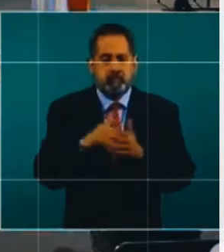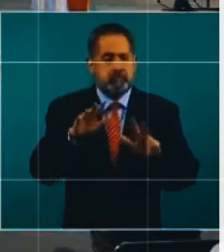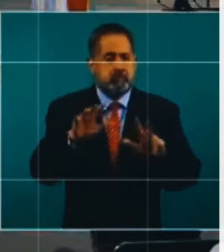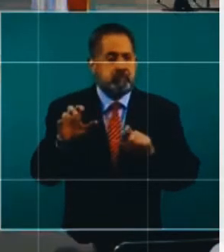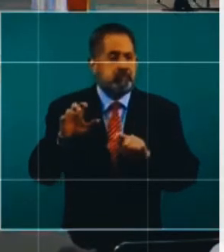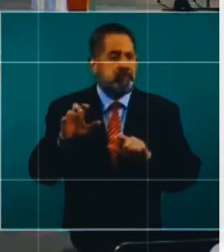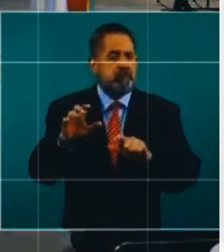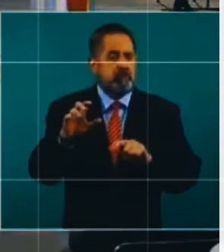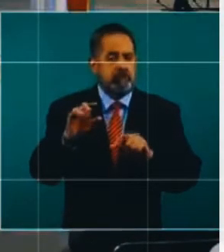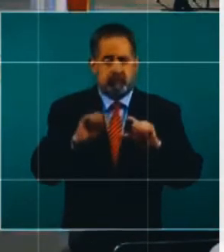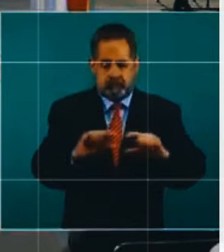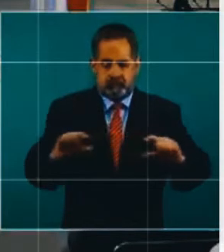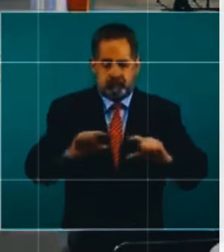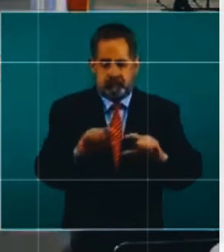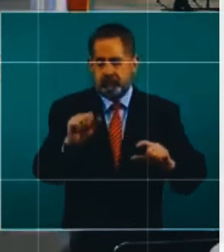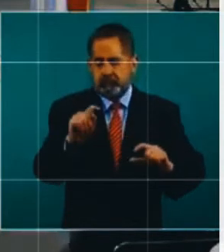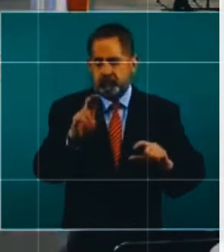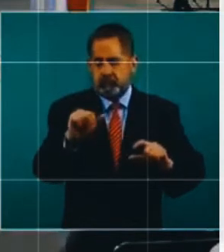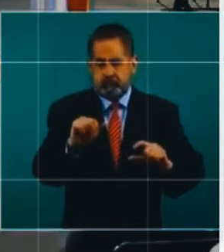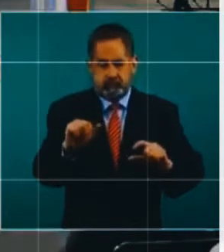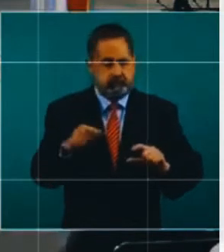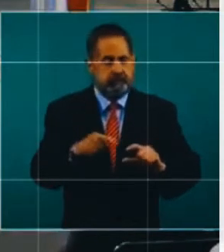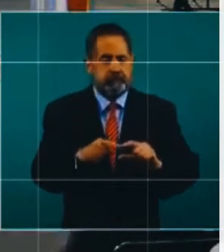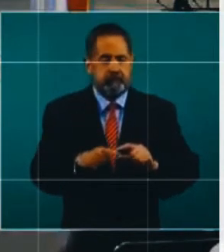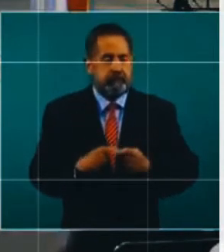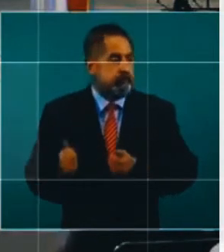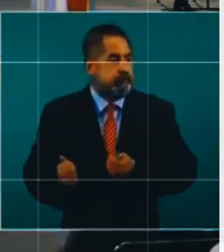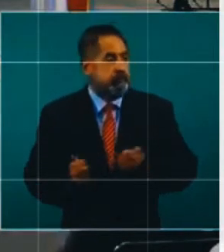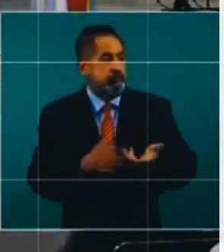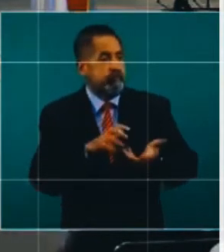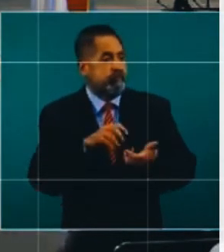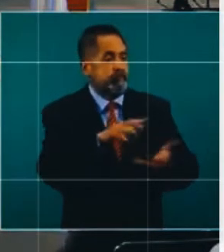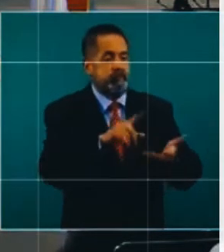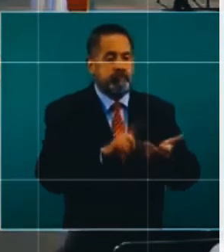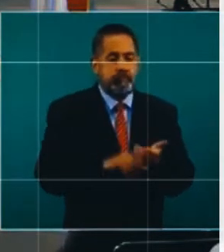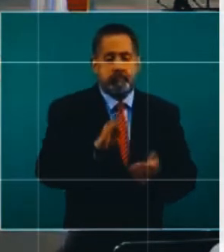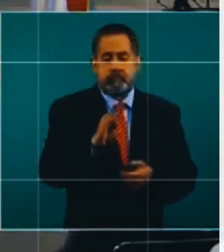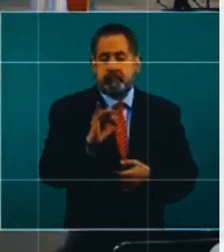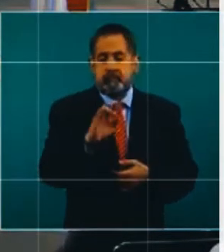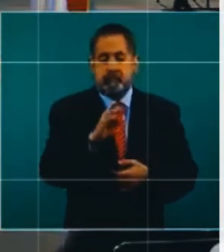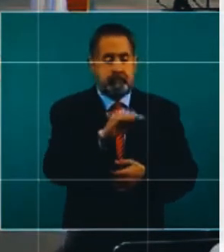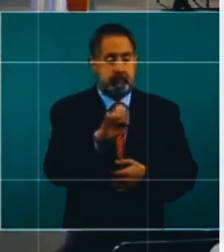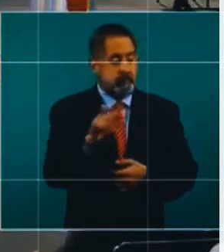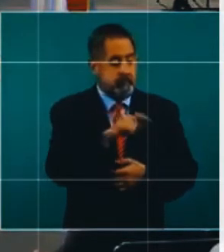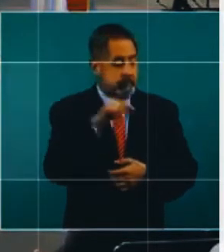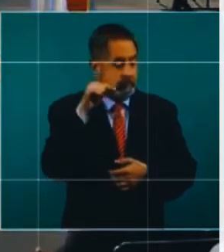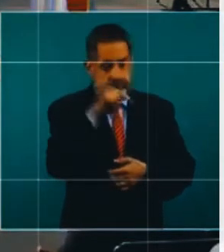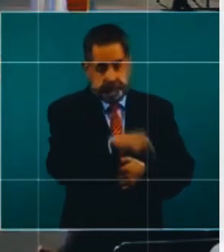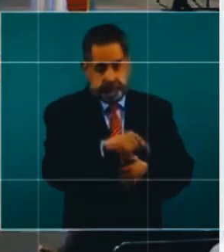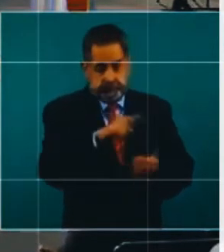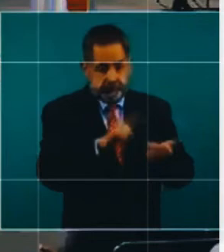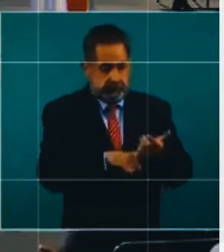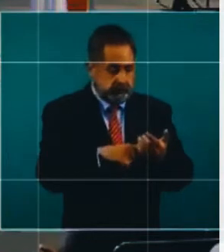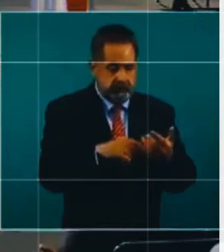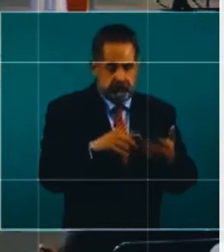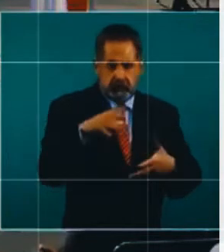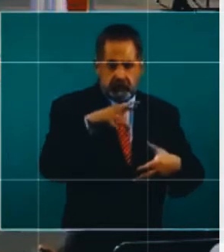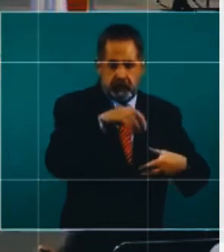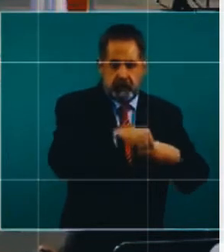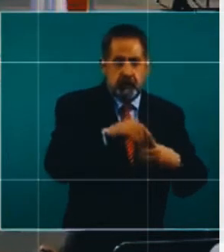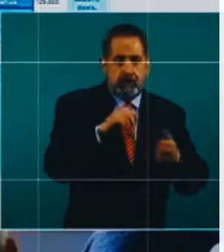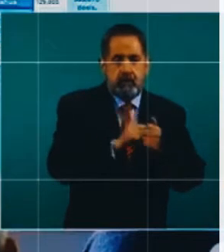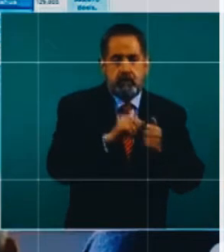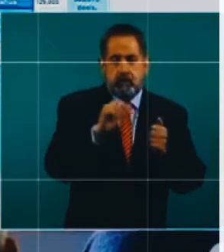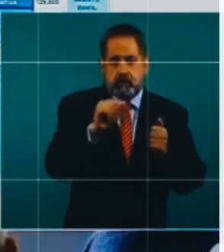1.208.700 dosis de AstraZeneca. Fueron trasladadas al Birmex, ahí en Birmex, junto con lo que se tenía también